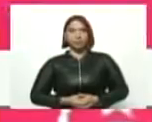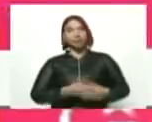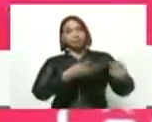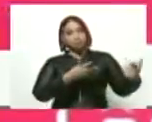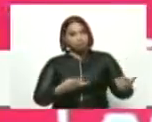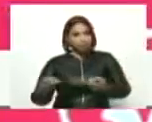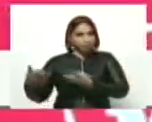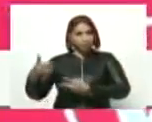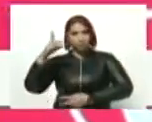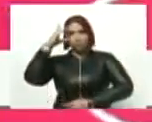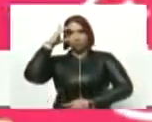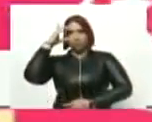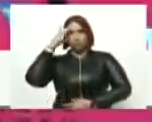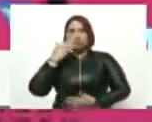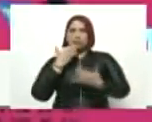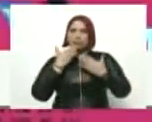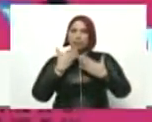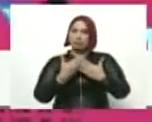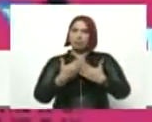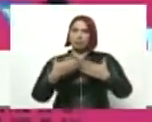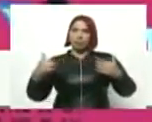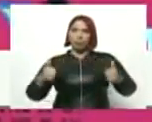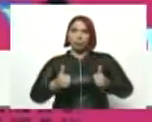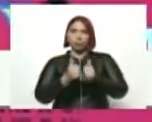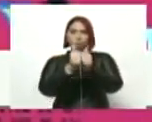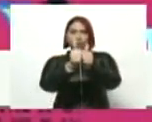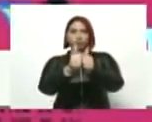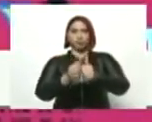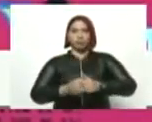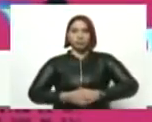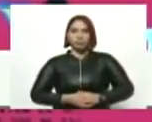Bienvenida, Delcy. Gracias por estar acá con nosotros.